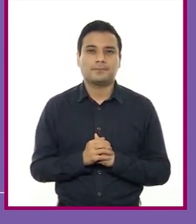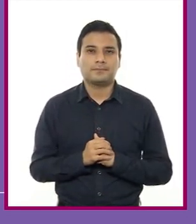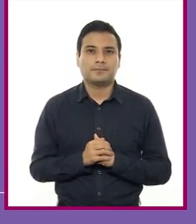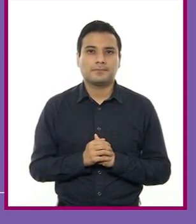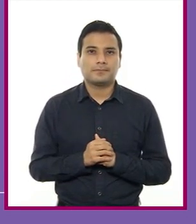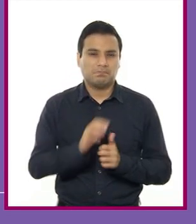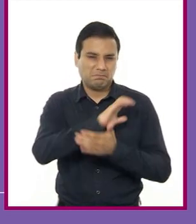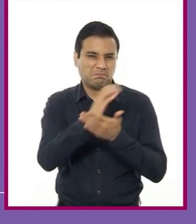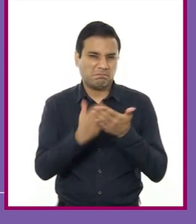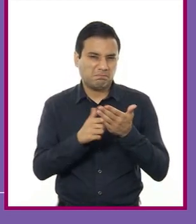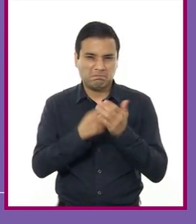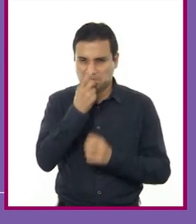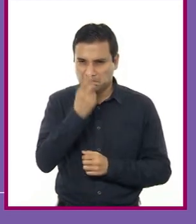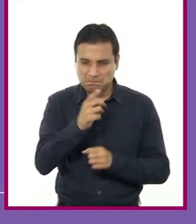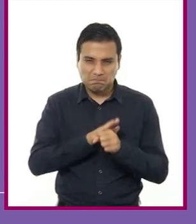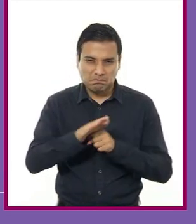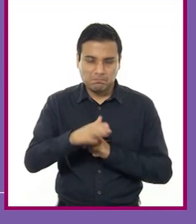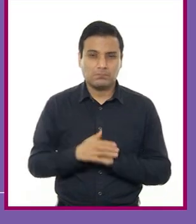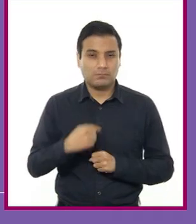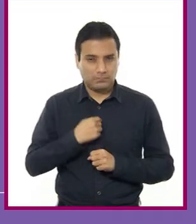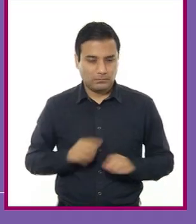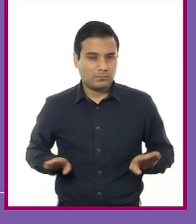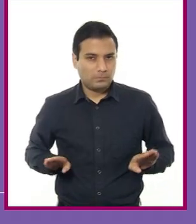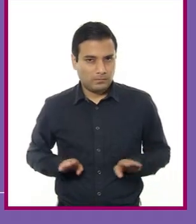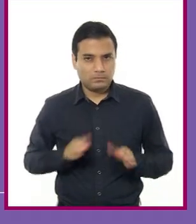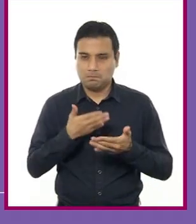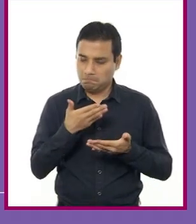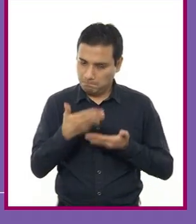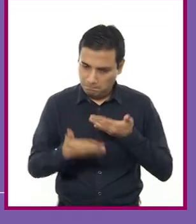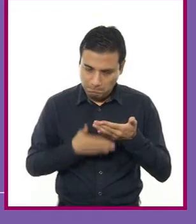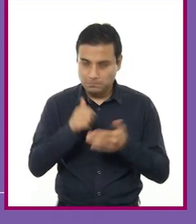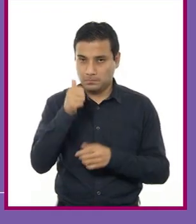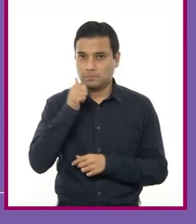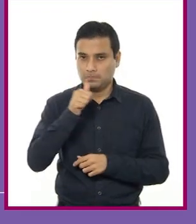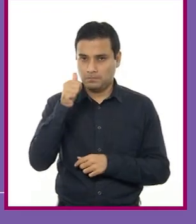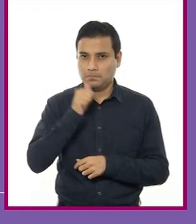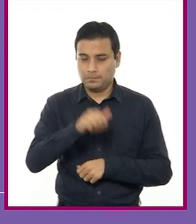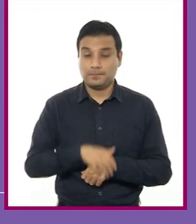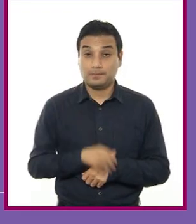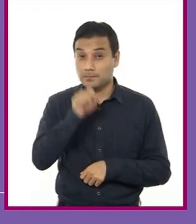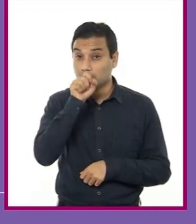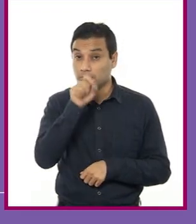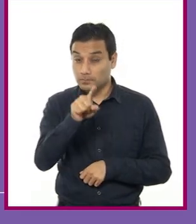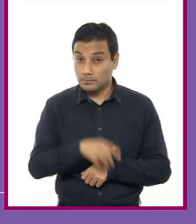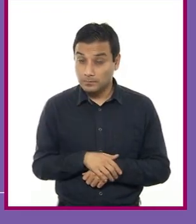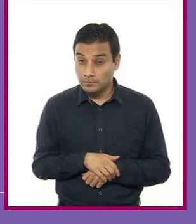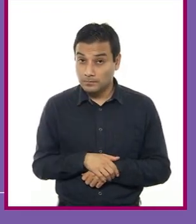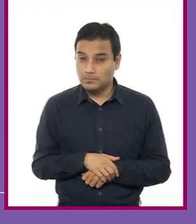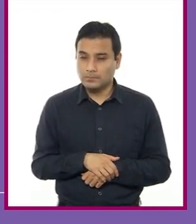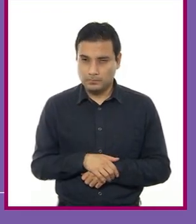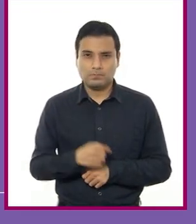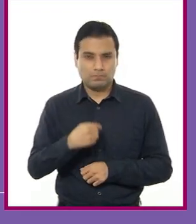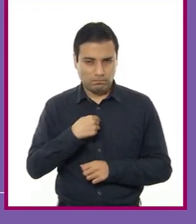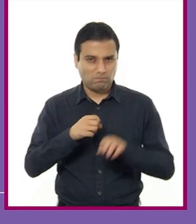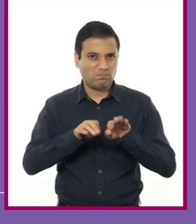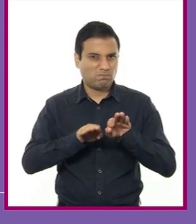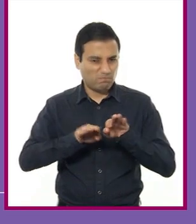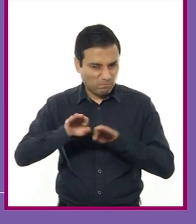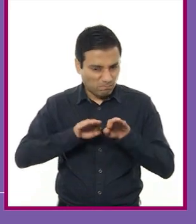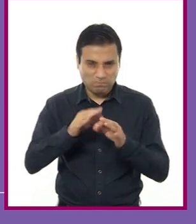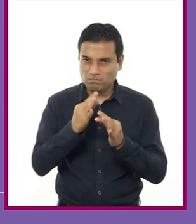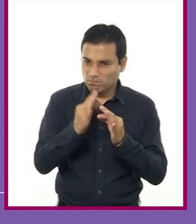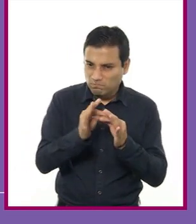contrato, mostrar una conducta honorable en su cargo o comisión y tratar con respeto, diligencia e igualdad